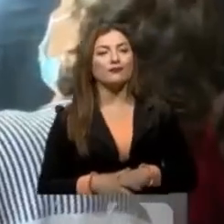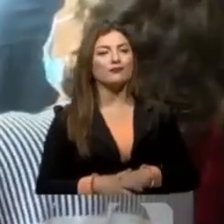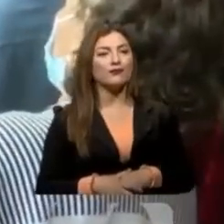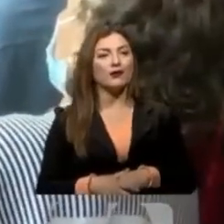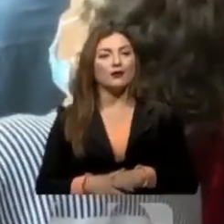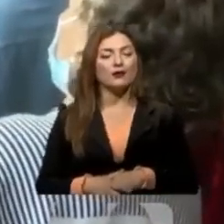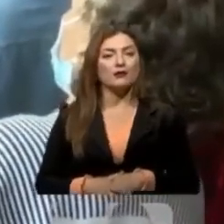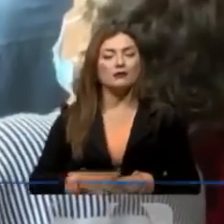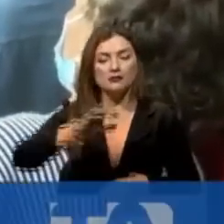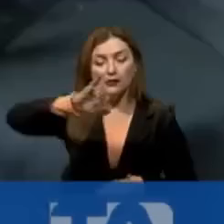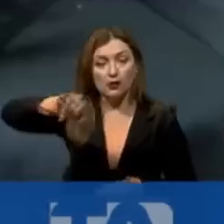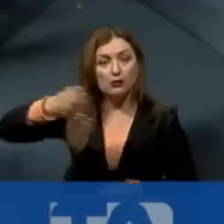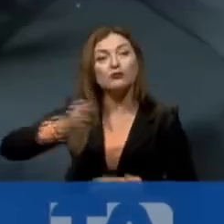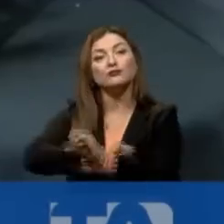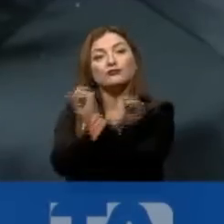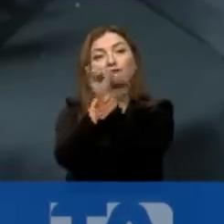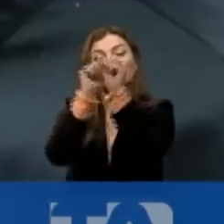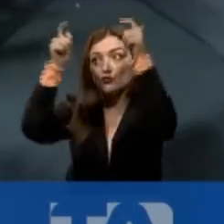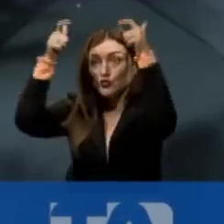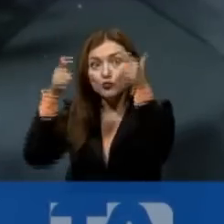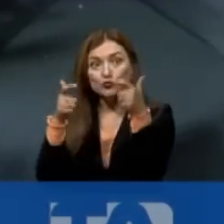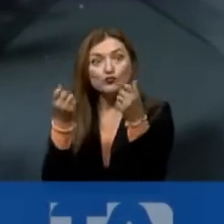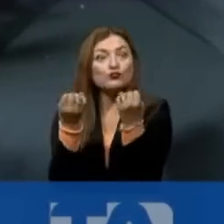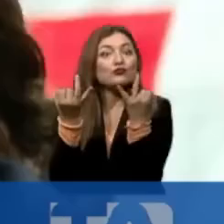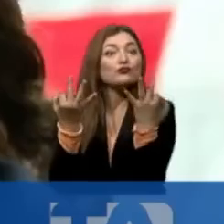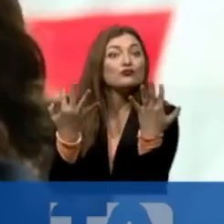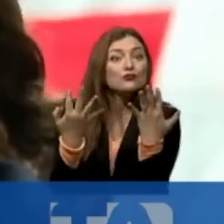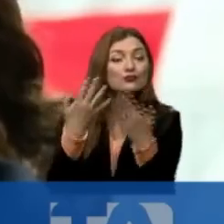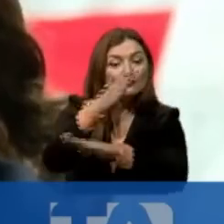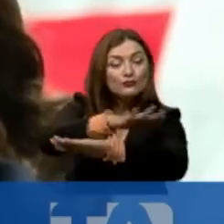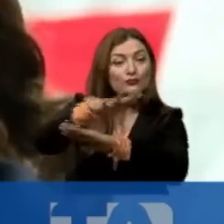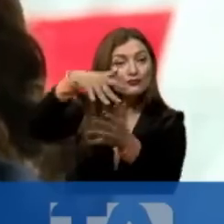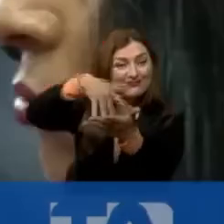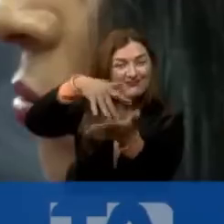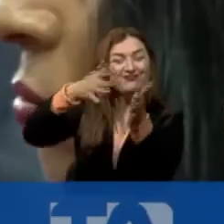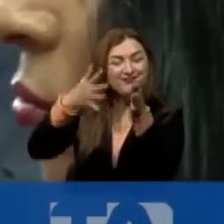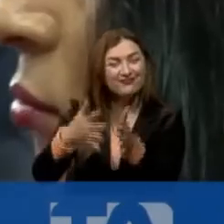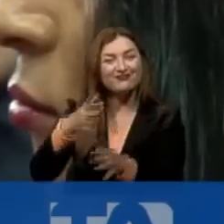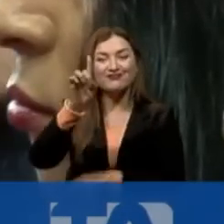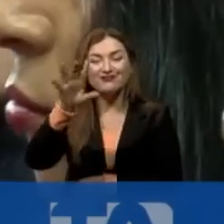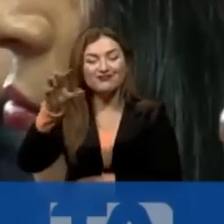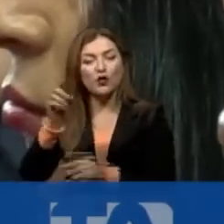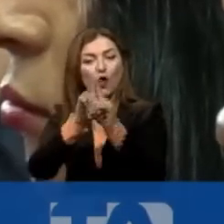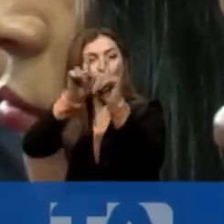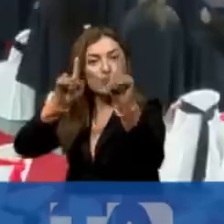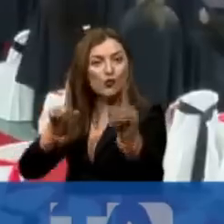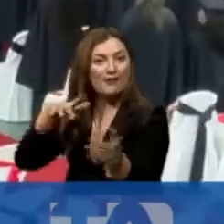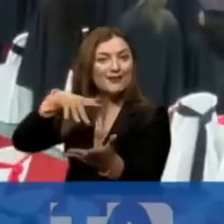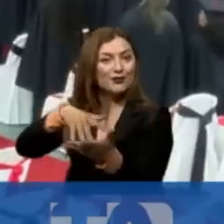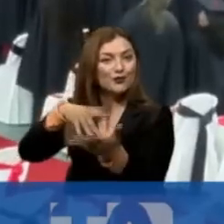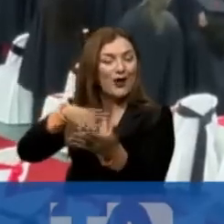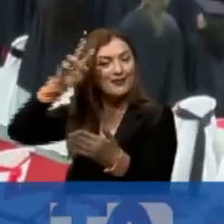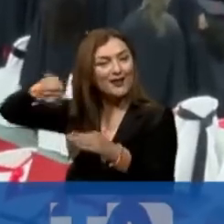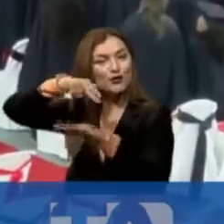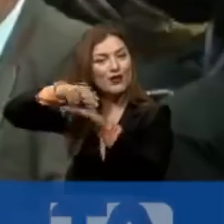La mañana de este jueves se realizó la incorporación de 190 estudiantes de la modalidad educativa a distancia virtual a escala nacional